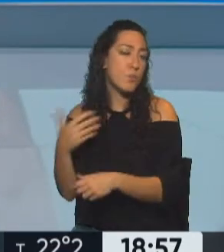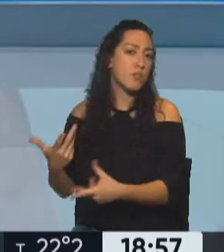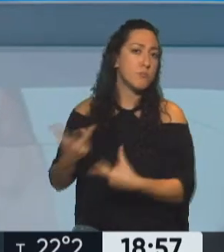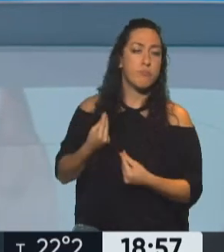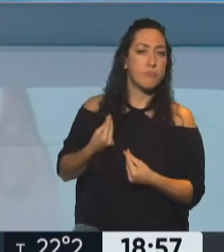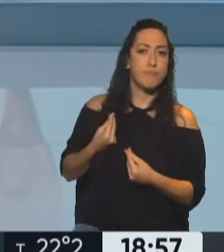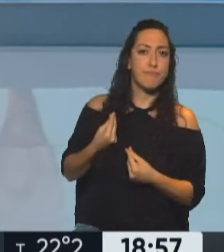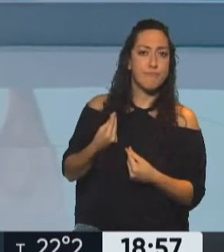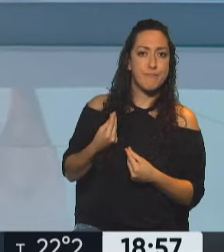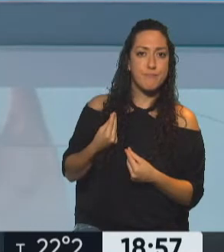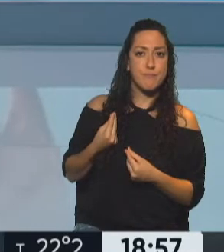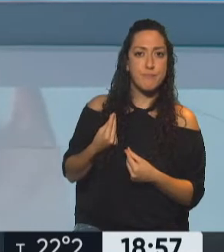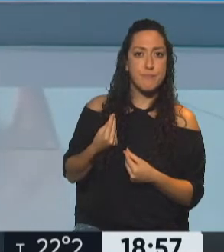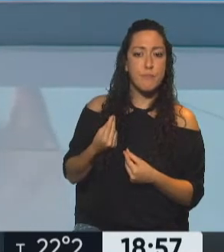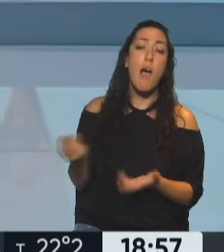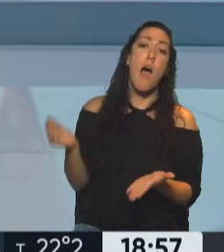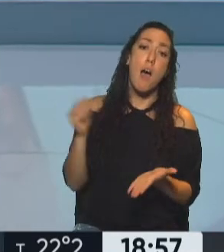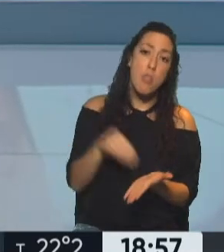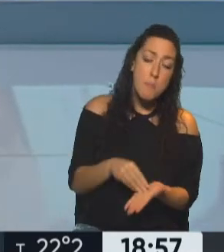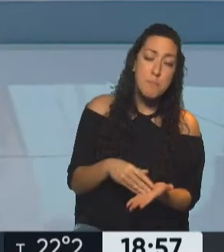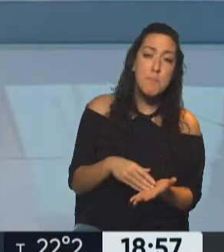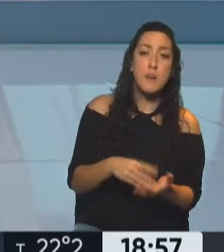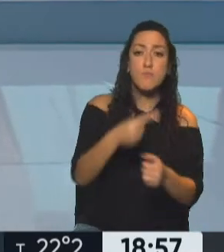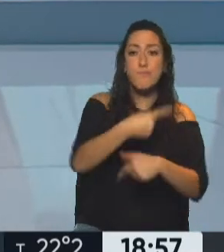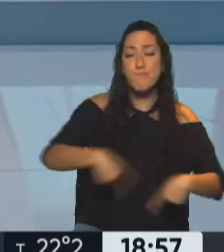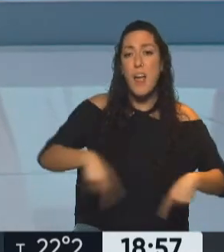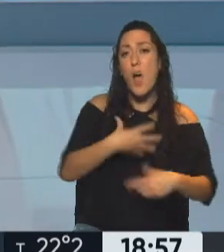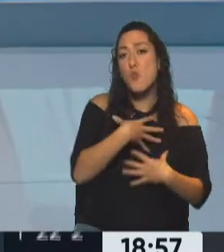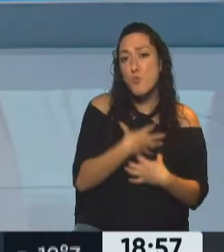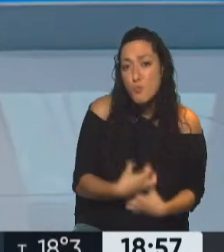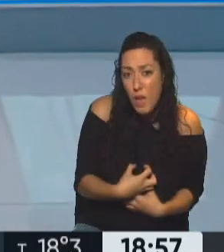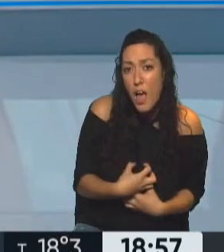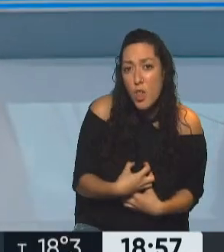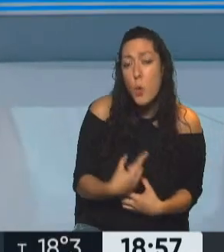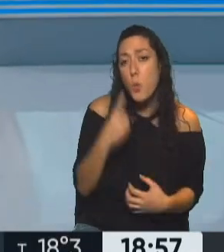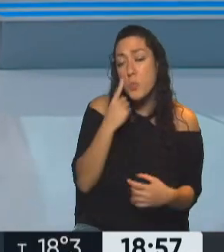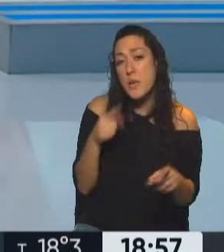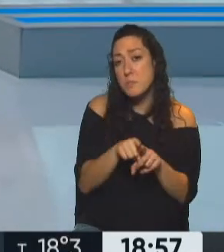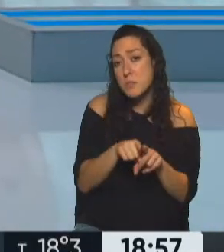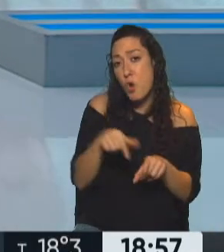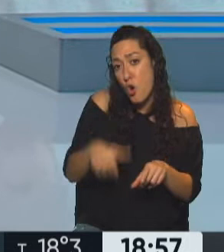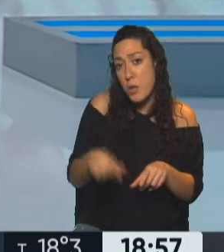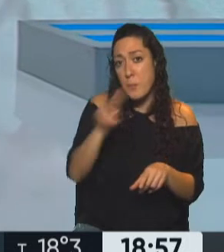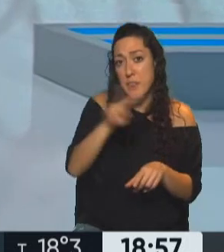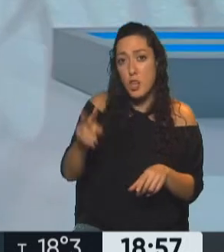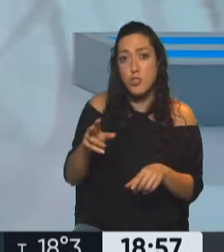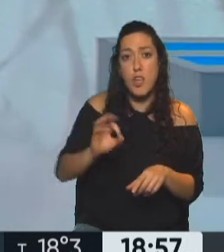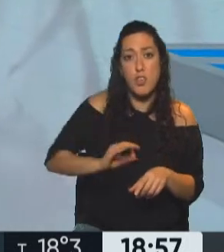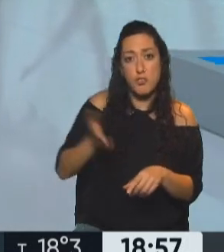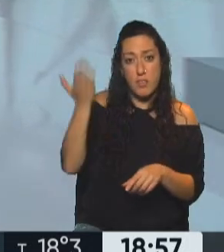sumado algunas angustias existenciales un día como hoy hace 22 años he quitado la